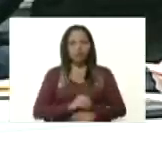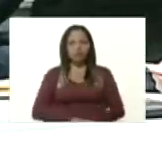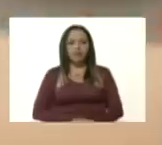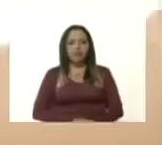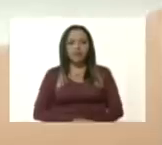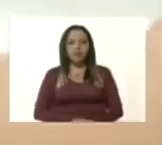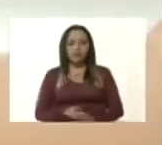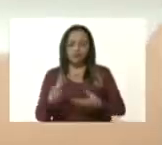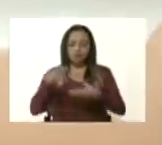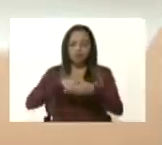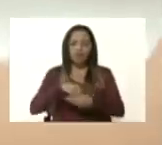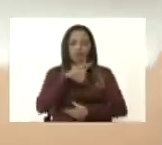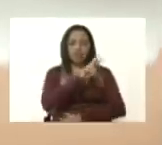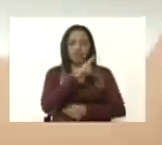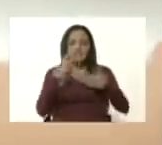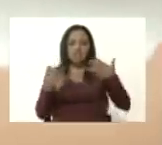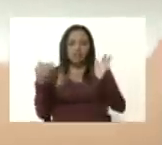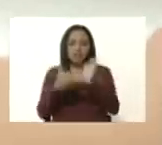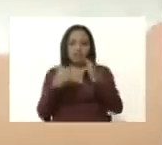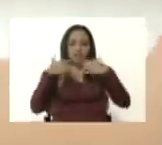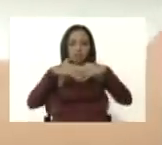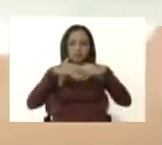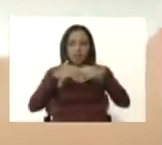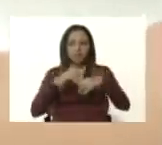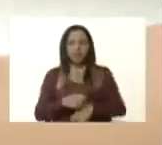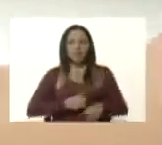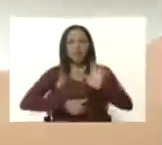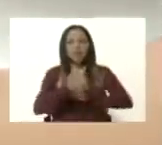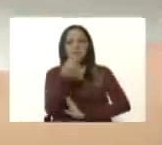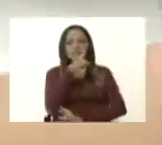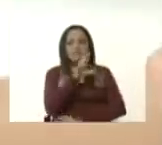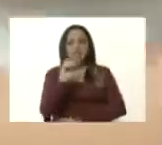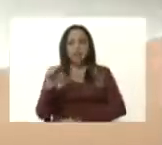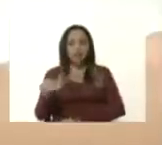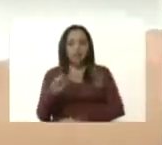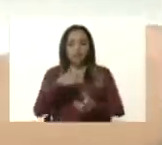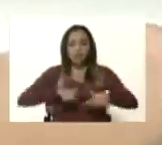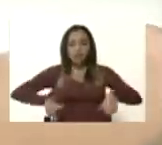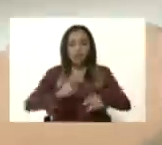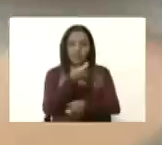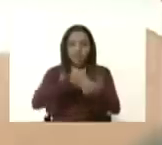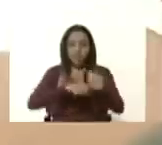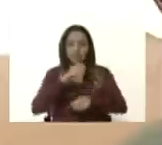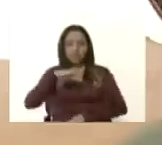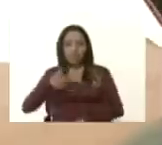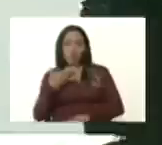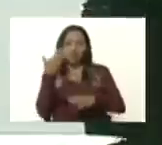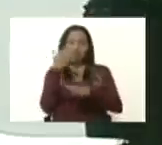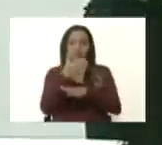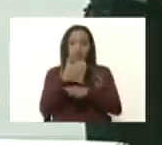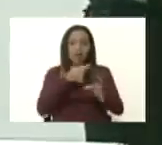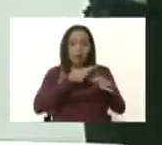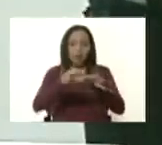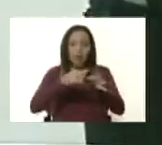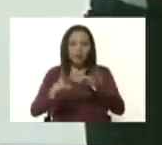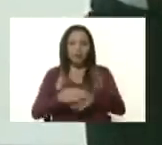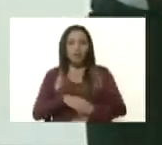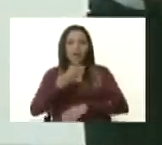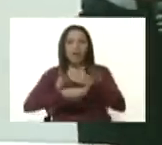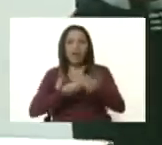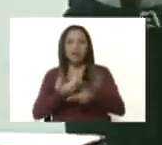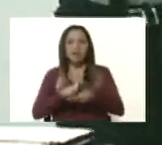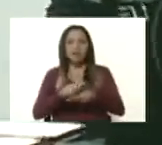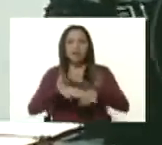se incorporan 27.000 empresas. Más de 100.000 comercios donde usted podrá llegar con el Petro a hacer sus